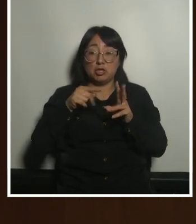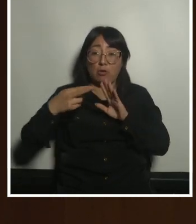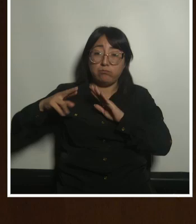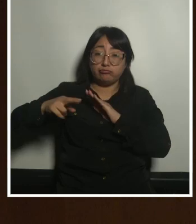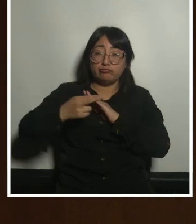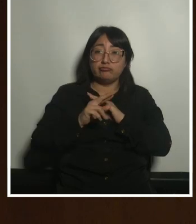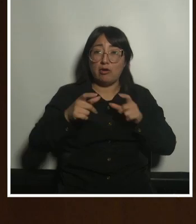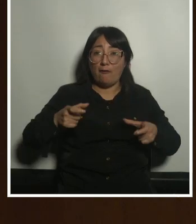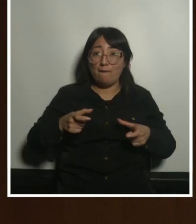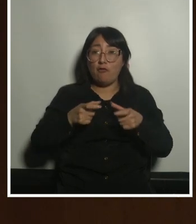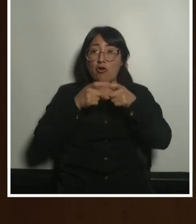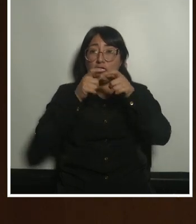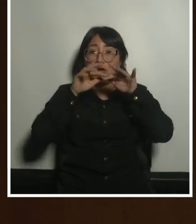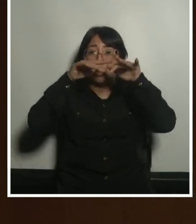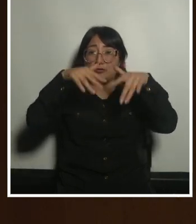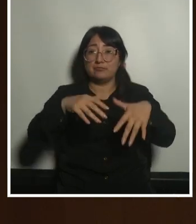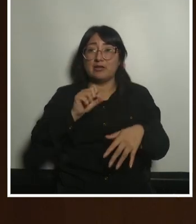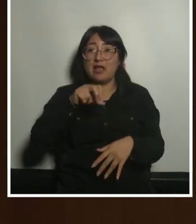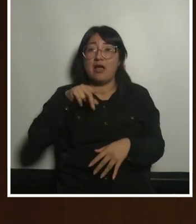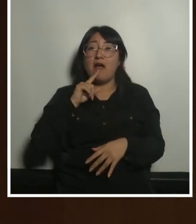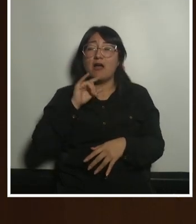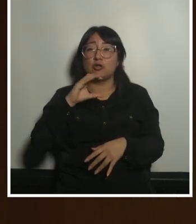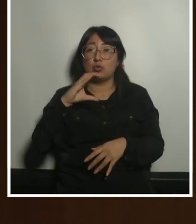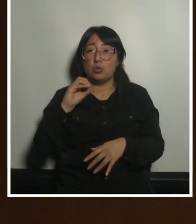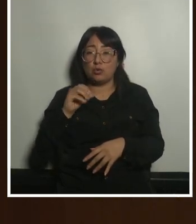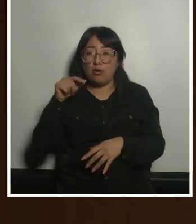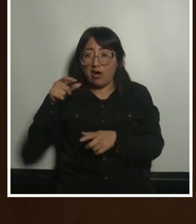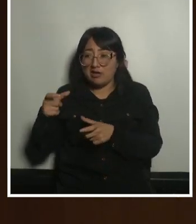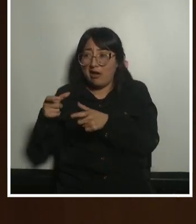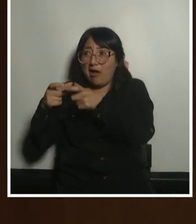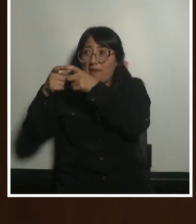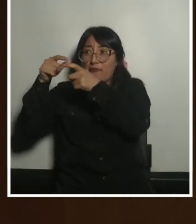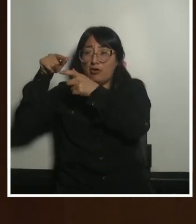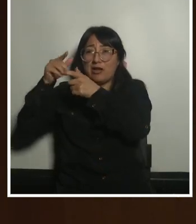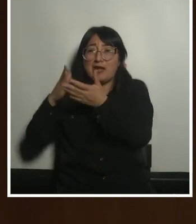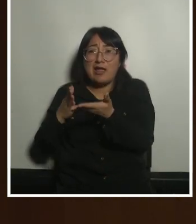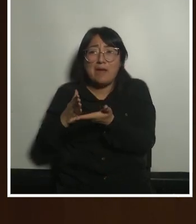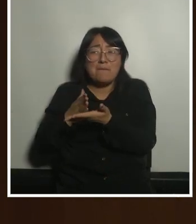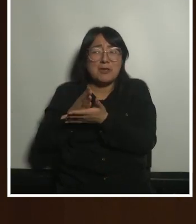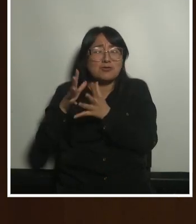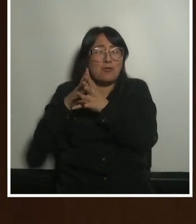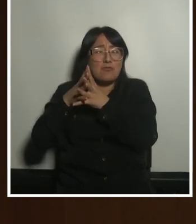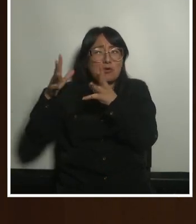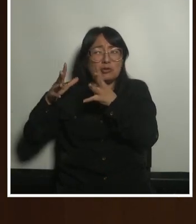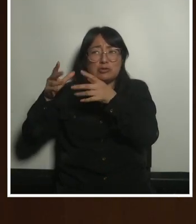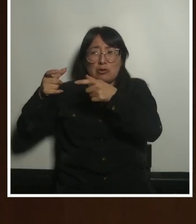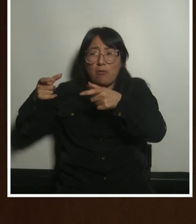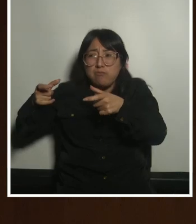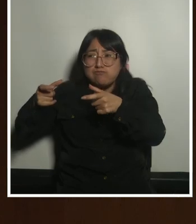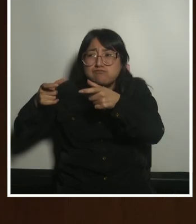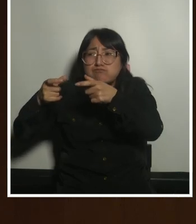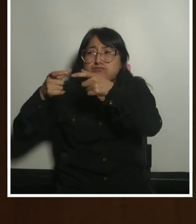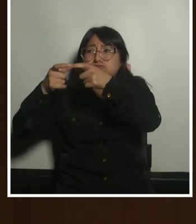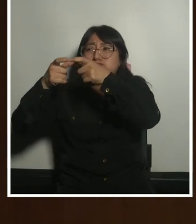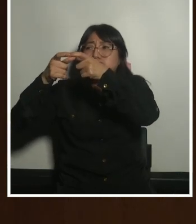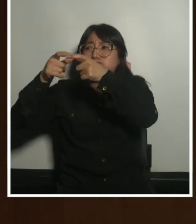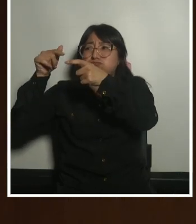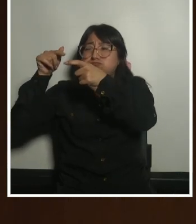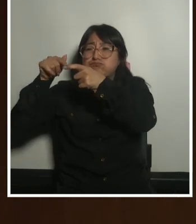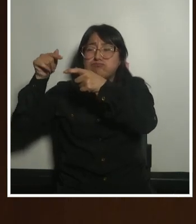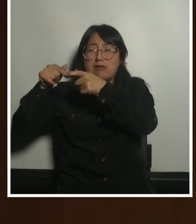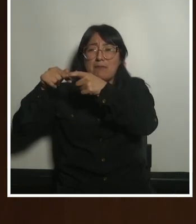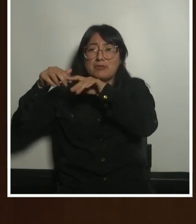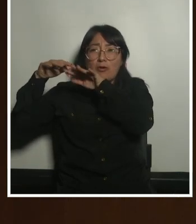volcán Antuco cuando durante el Terciario el volcanismo empezó a hacer mucha actividad y comenzó entonces a transferir sedimentos